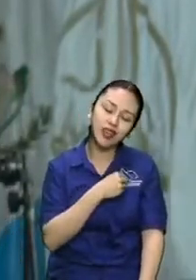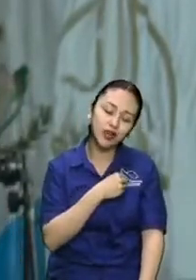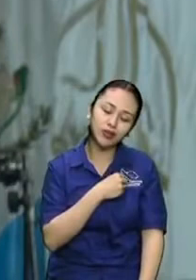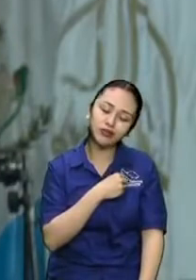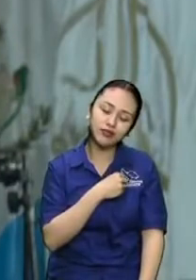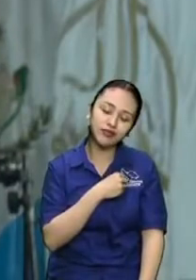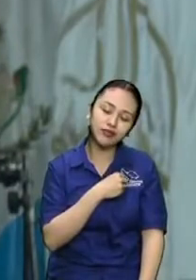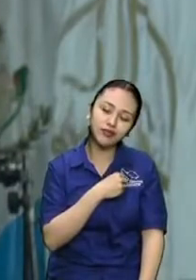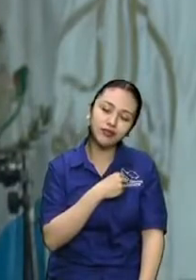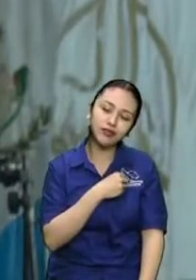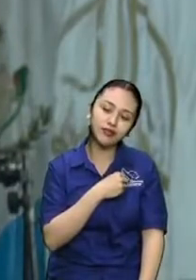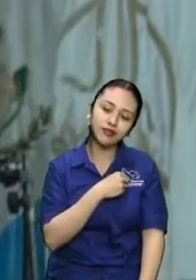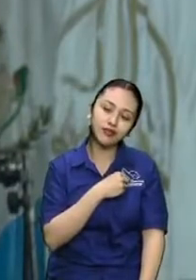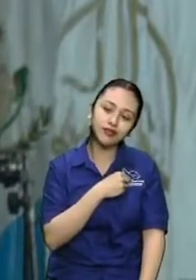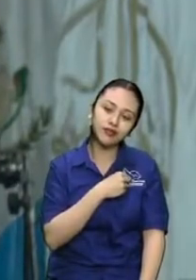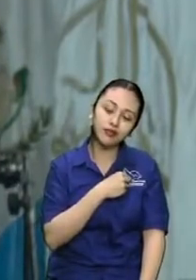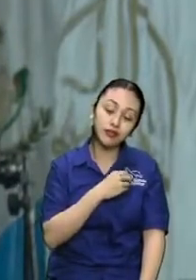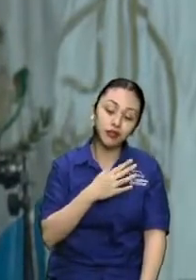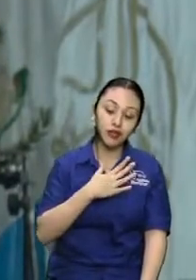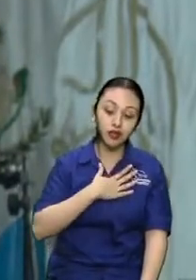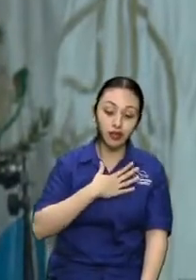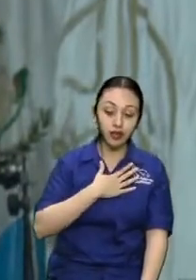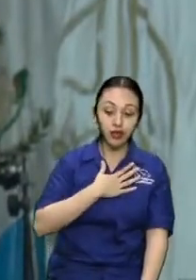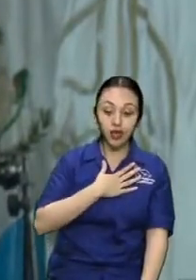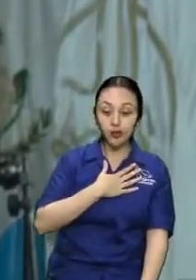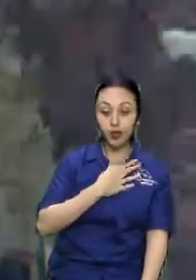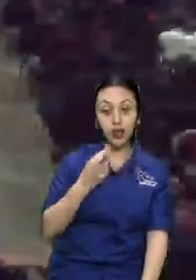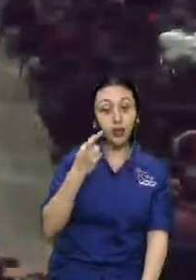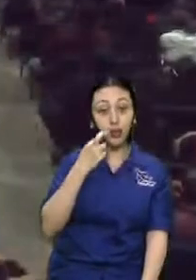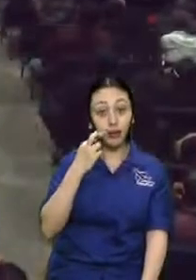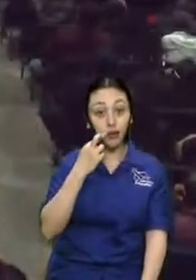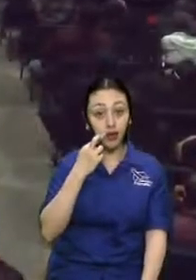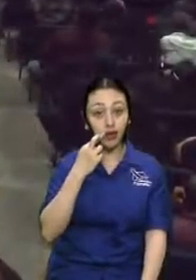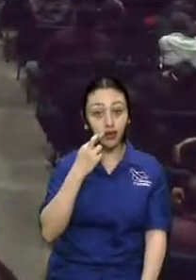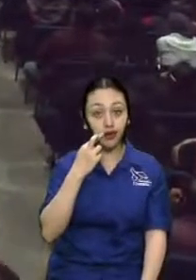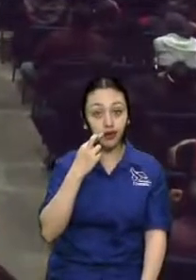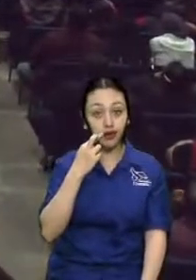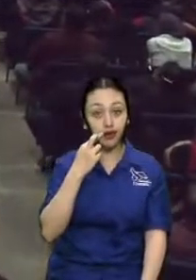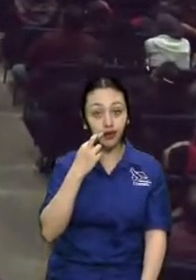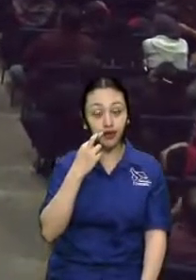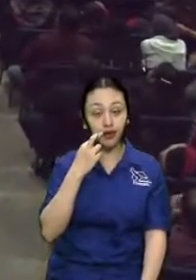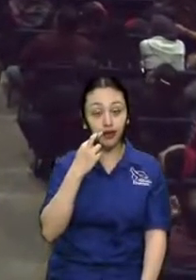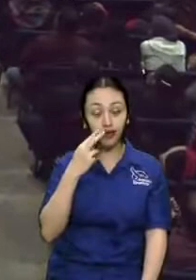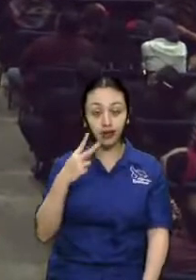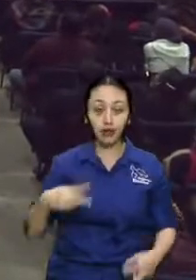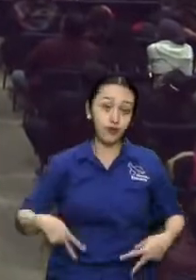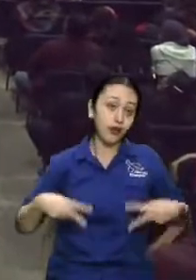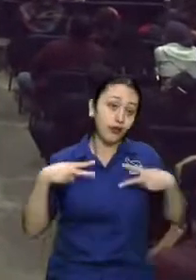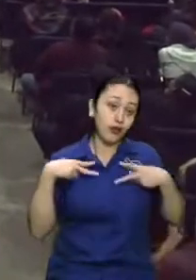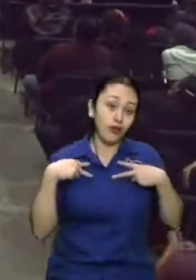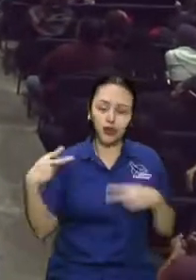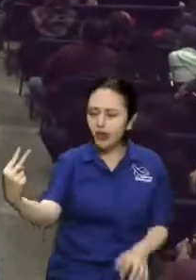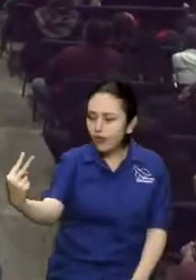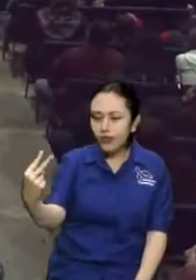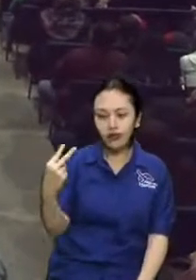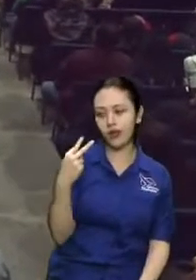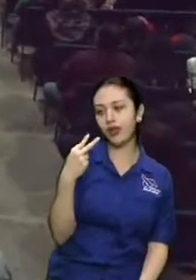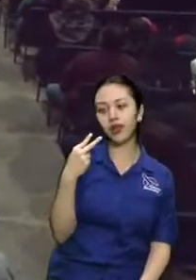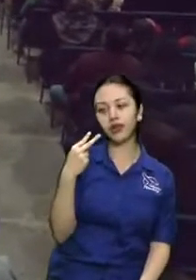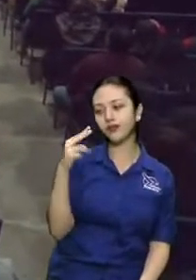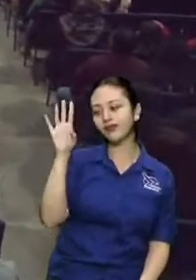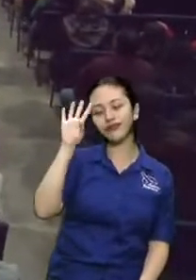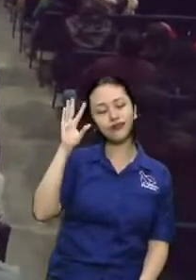que mi viejito estuviera aquí y me viera, porque él me decía lo mismo, que yo iba a hacer grandes